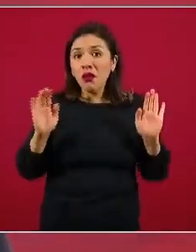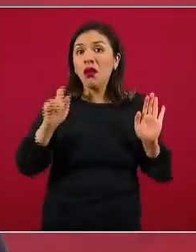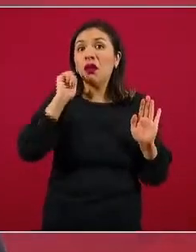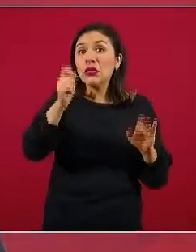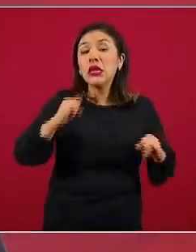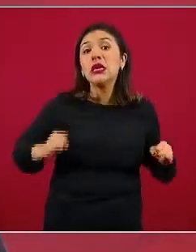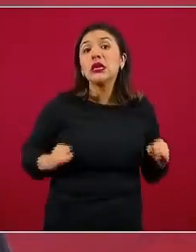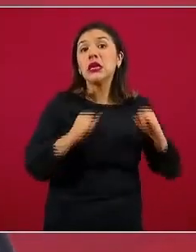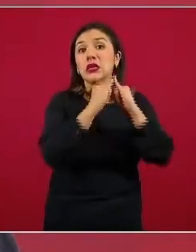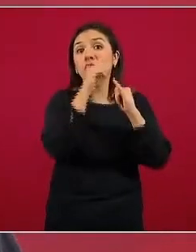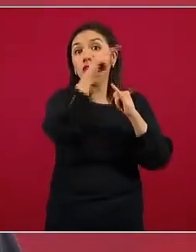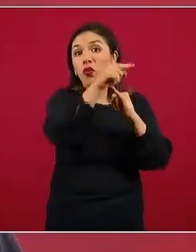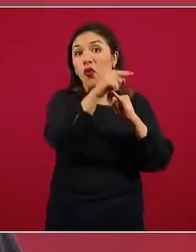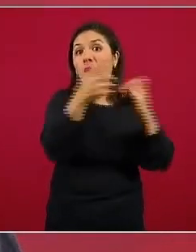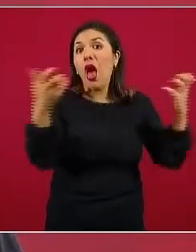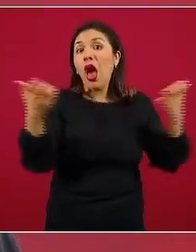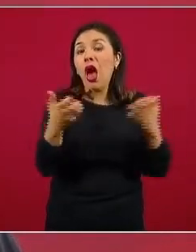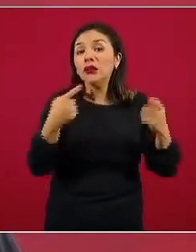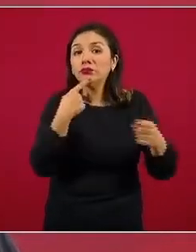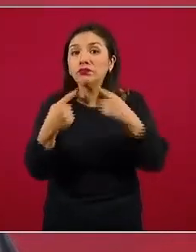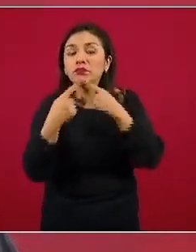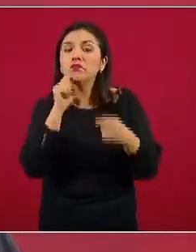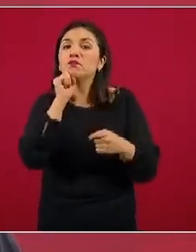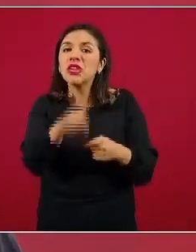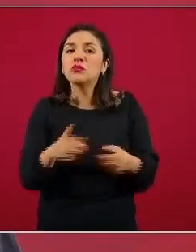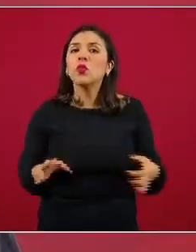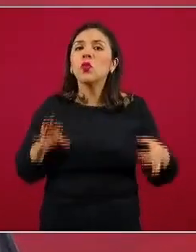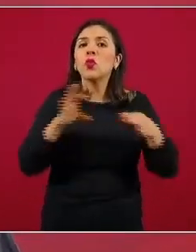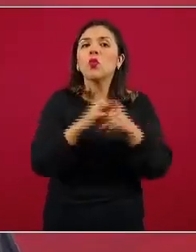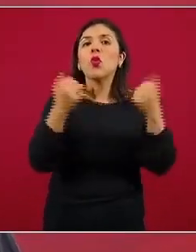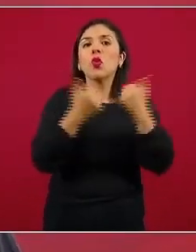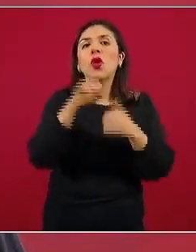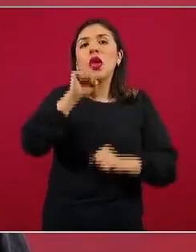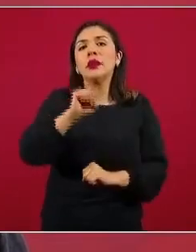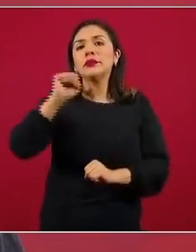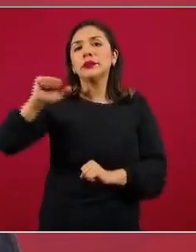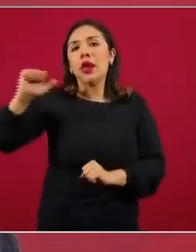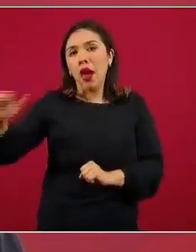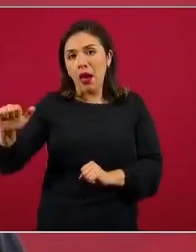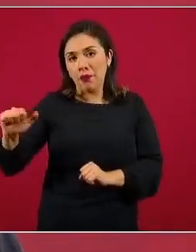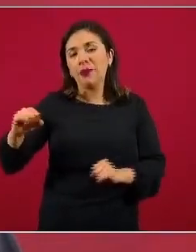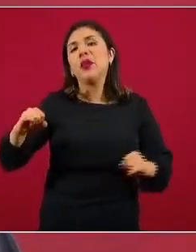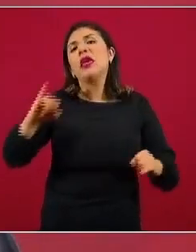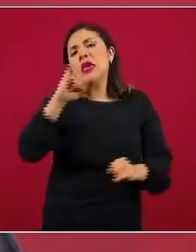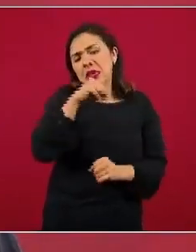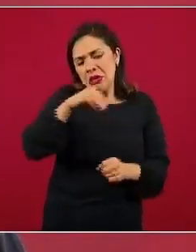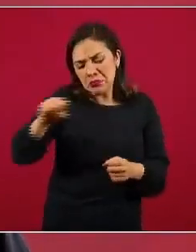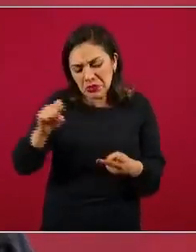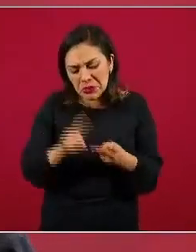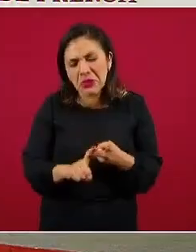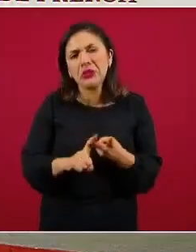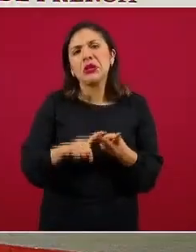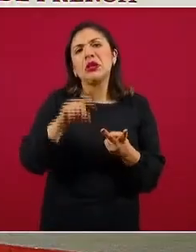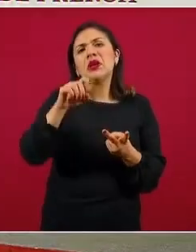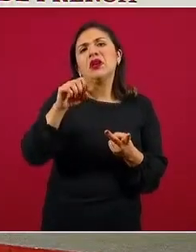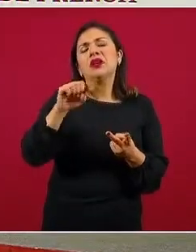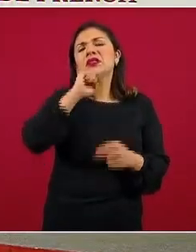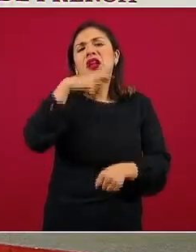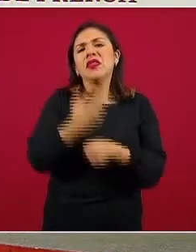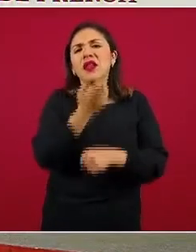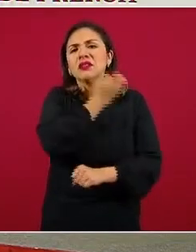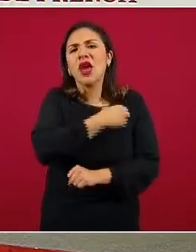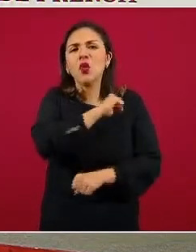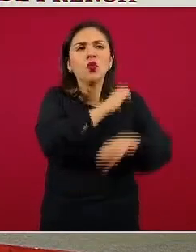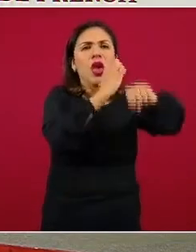una institución que forma parte del Sistema Nacional de Salud, Instituto Mexicano del Seguro Social, las Secretarías de Salud en